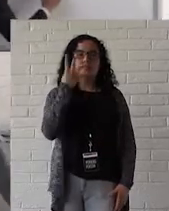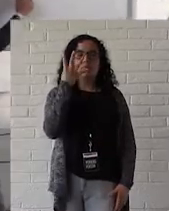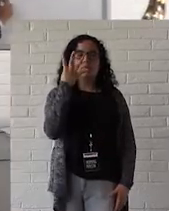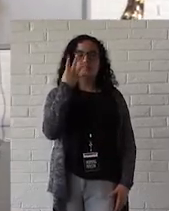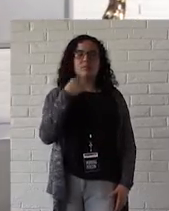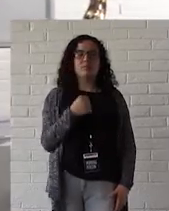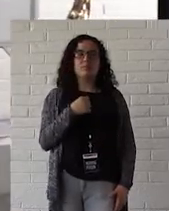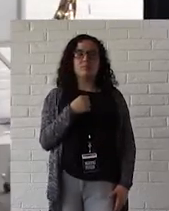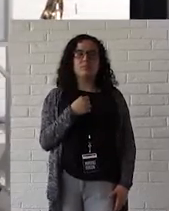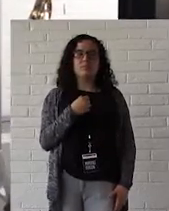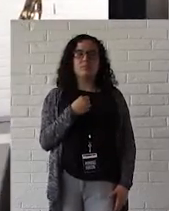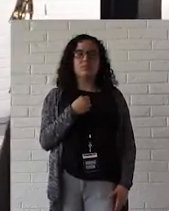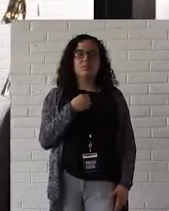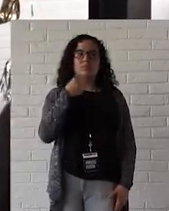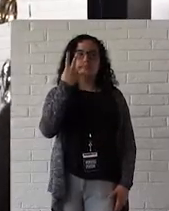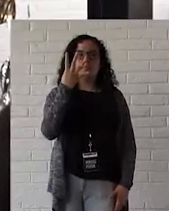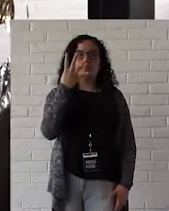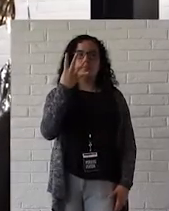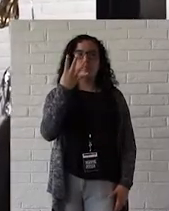Cuatro.